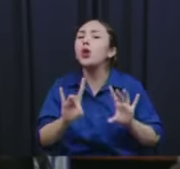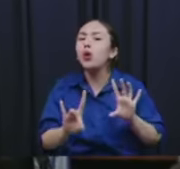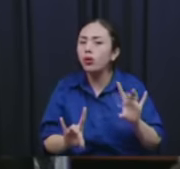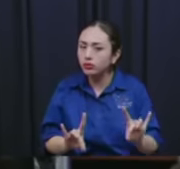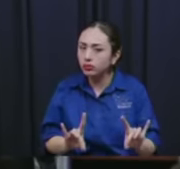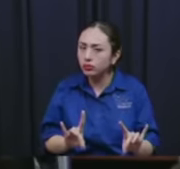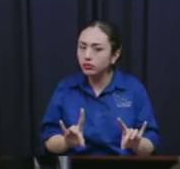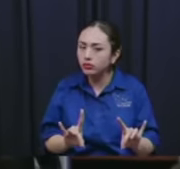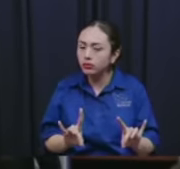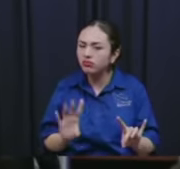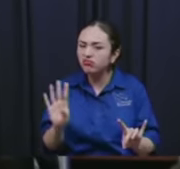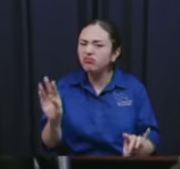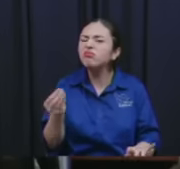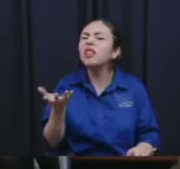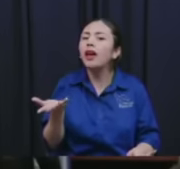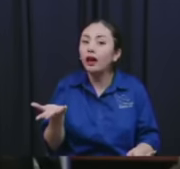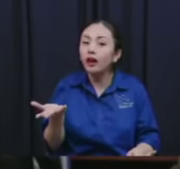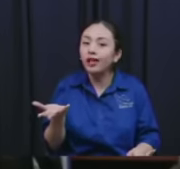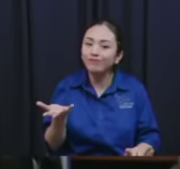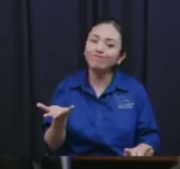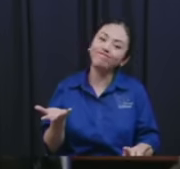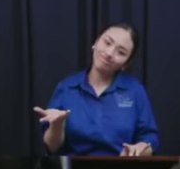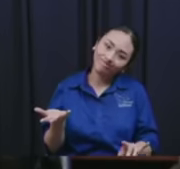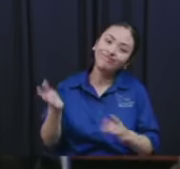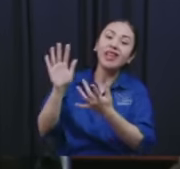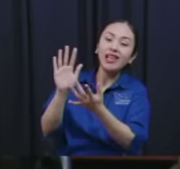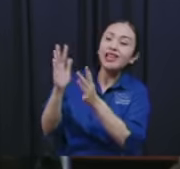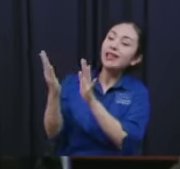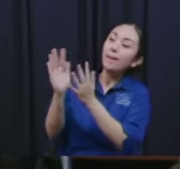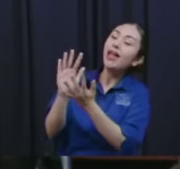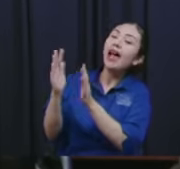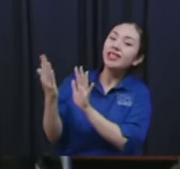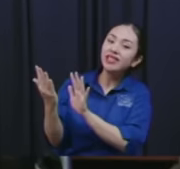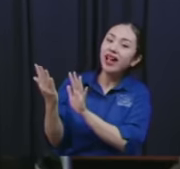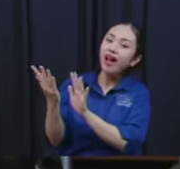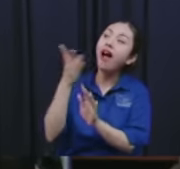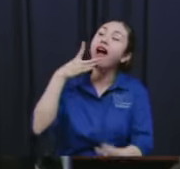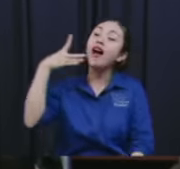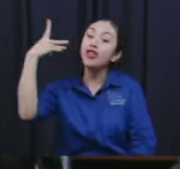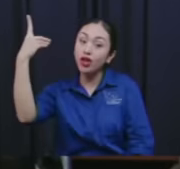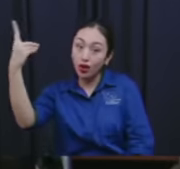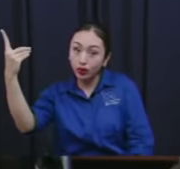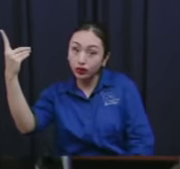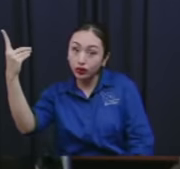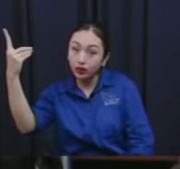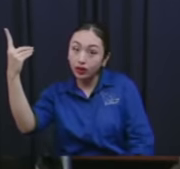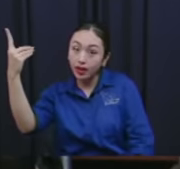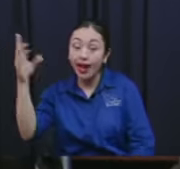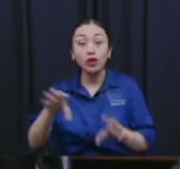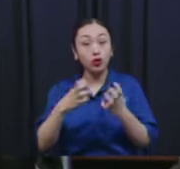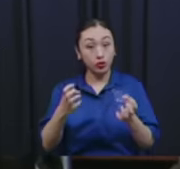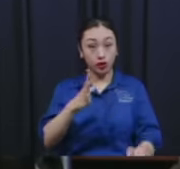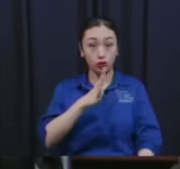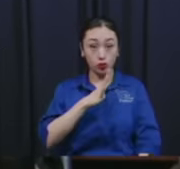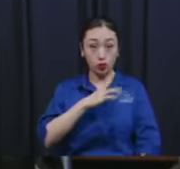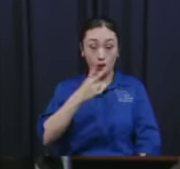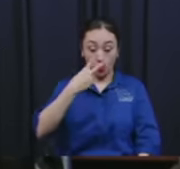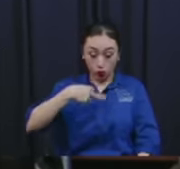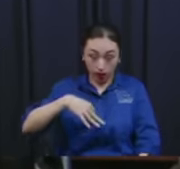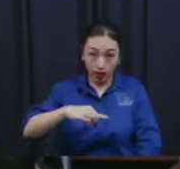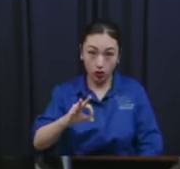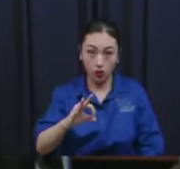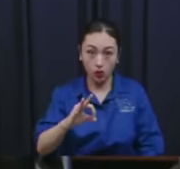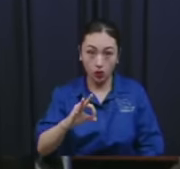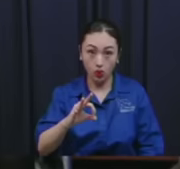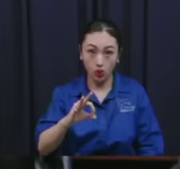huerto la semejanza y la imagen entonces engendró un hijo a su propia imagen